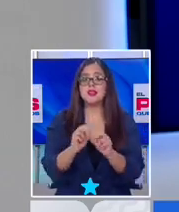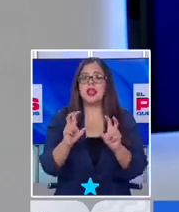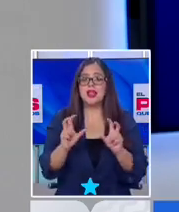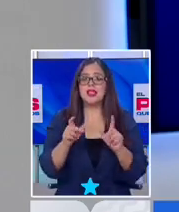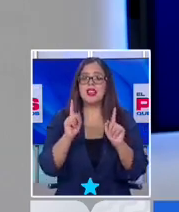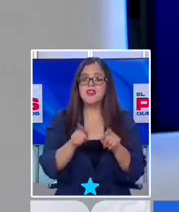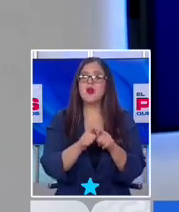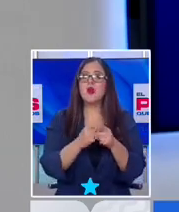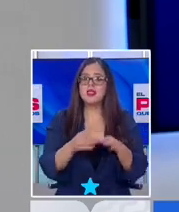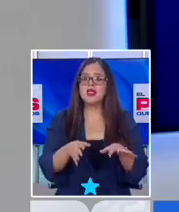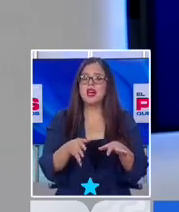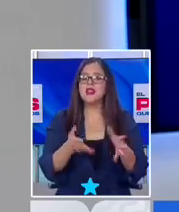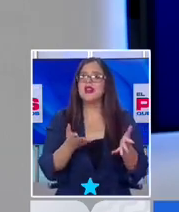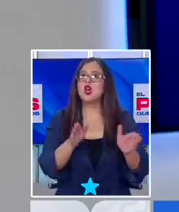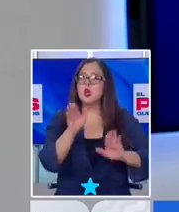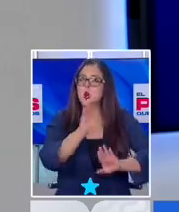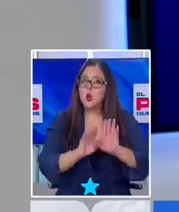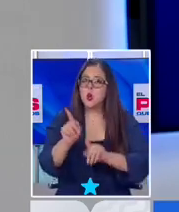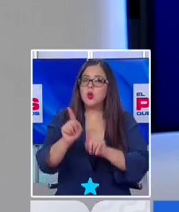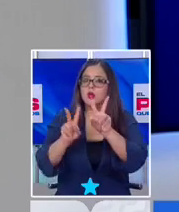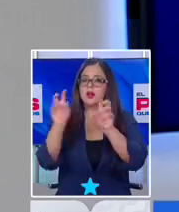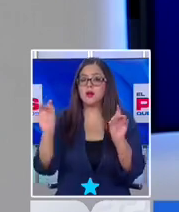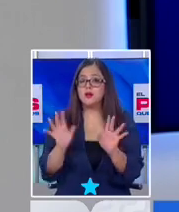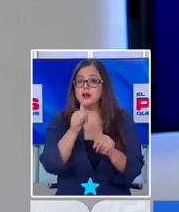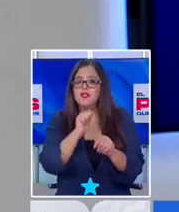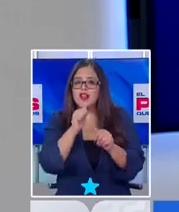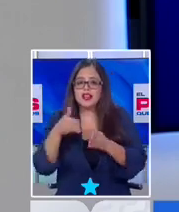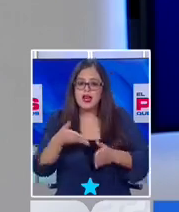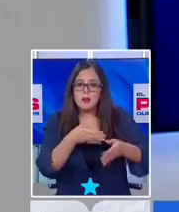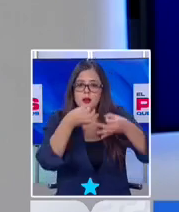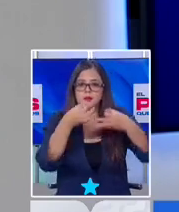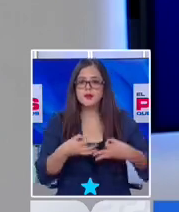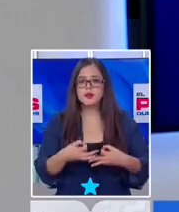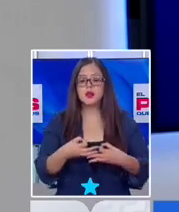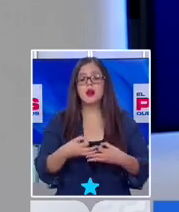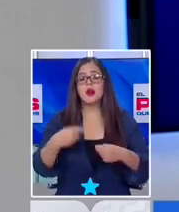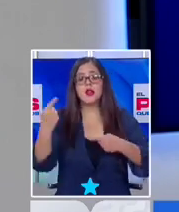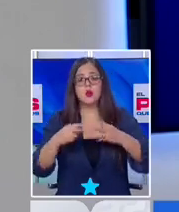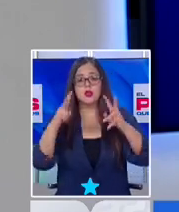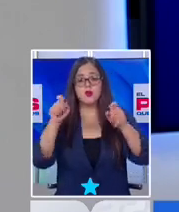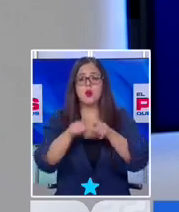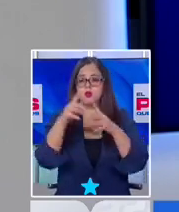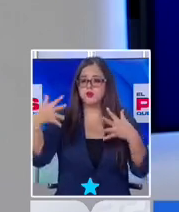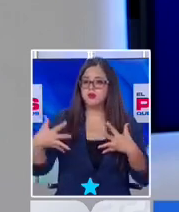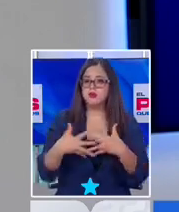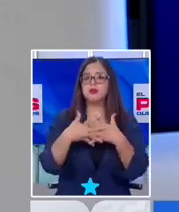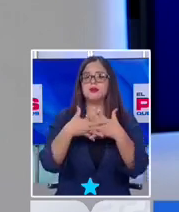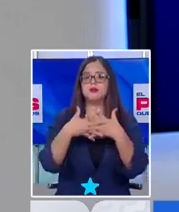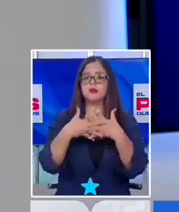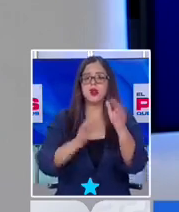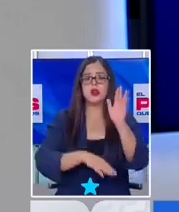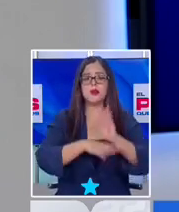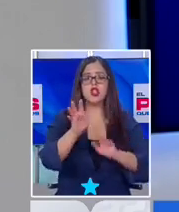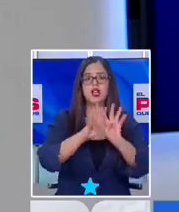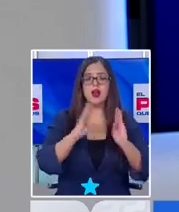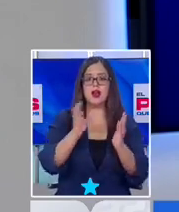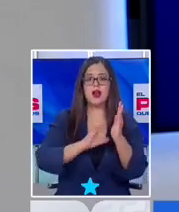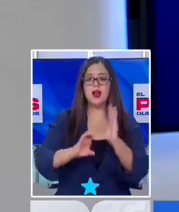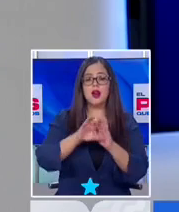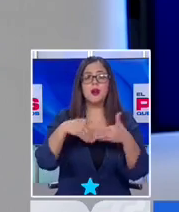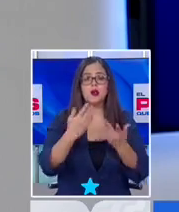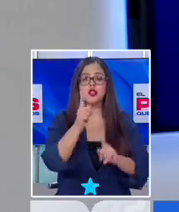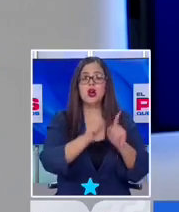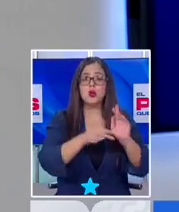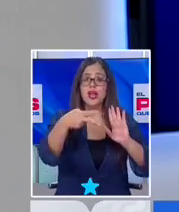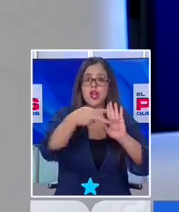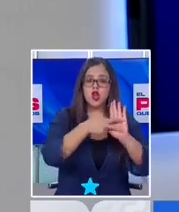moderarse en ciertas posturas cosas que a lo mejor no van por un buen camino entonces en cierto punto hemos coincidido con mayorías en el pleno es cierto y por eso también se han devuelto